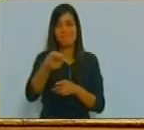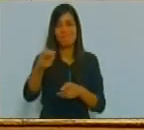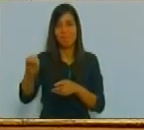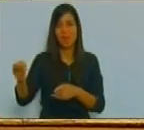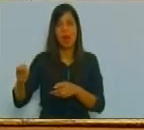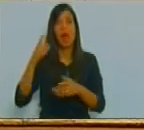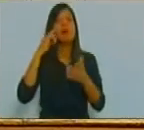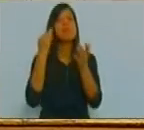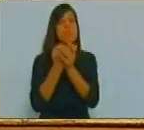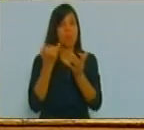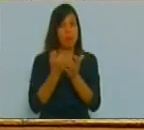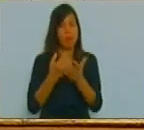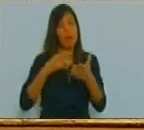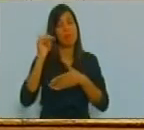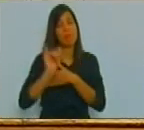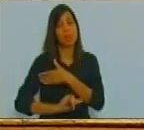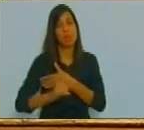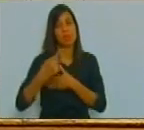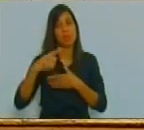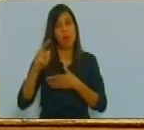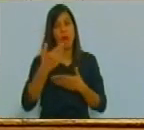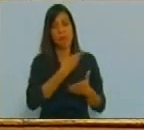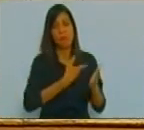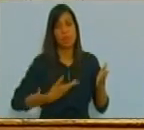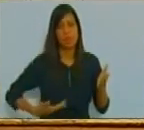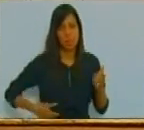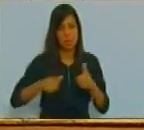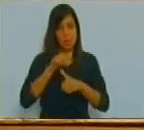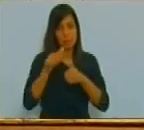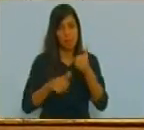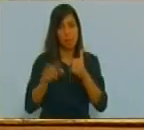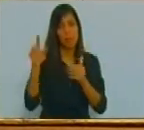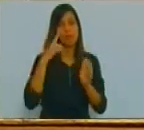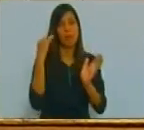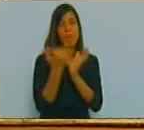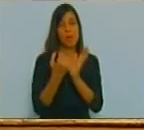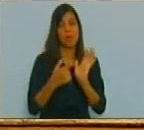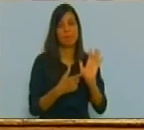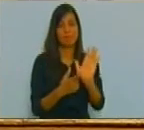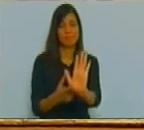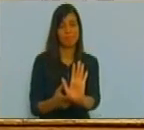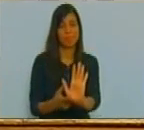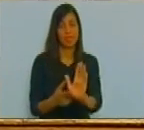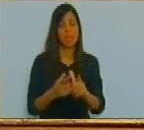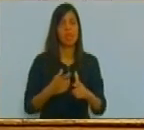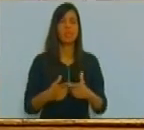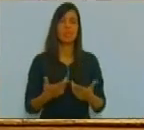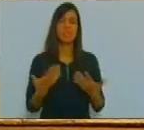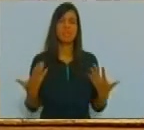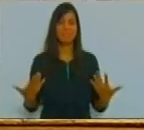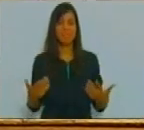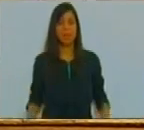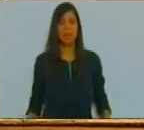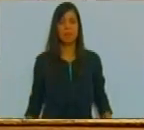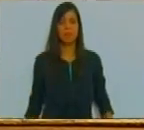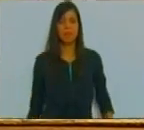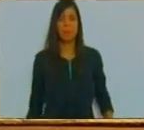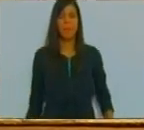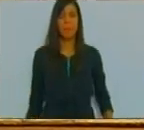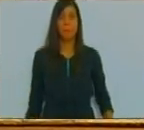presentadas por el vicepresidente ejecutivo de la república entonces díganme ustedes distinguidos